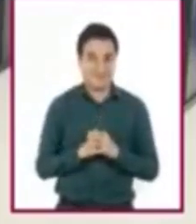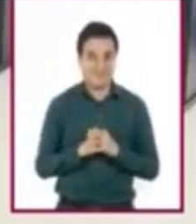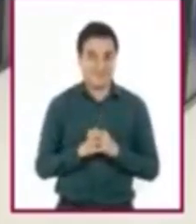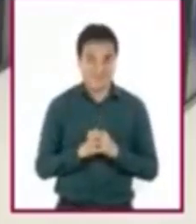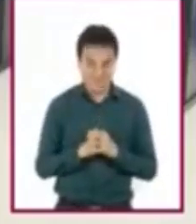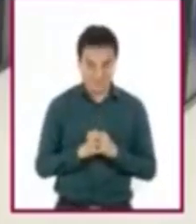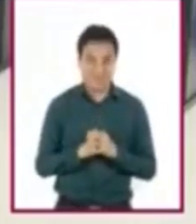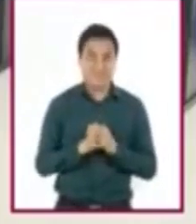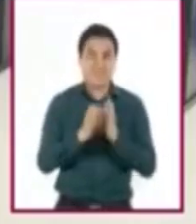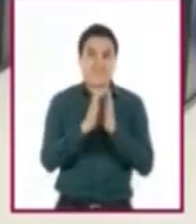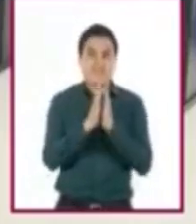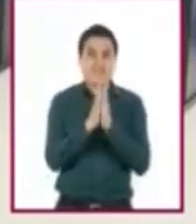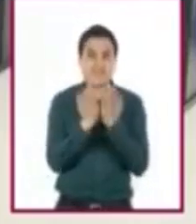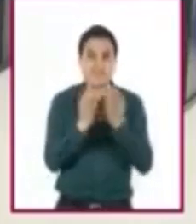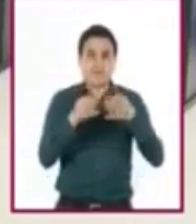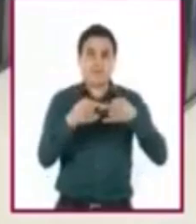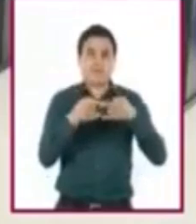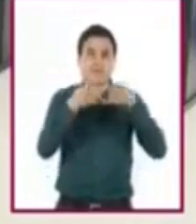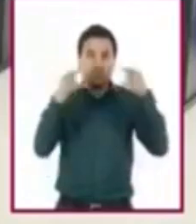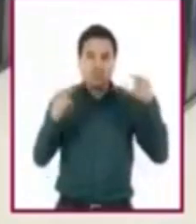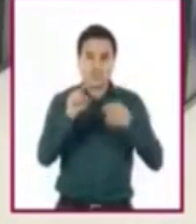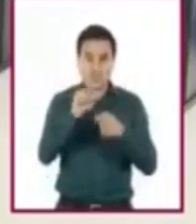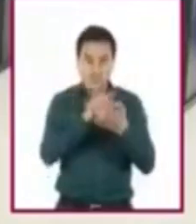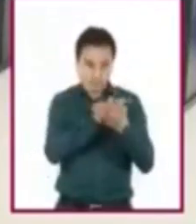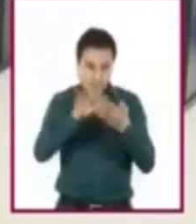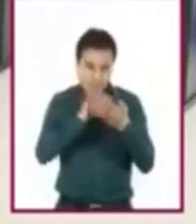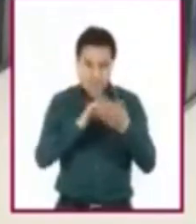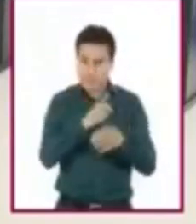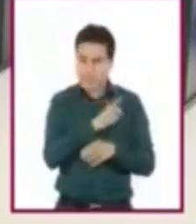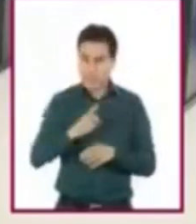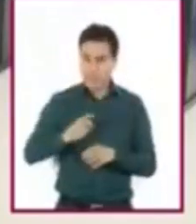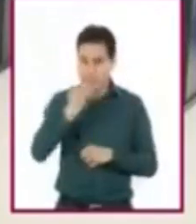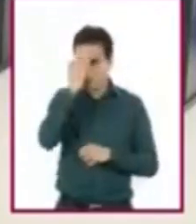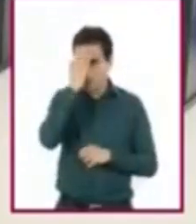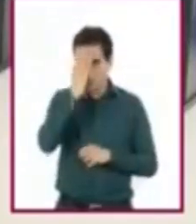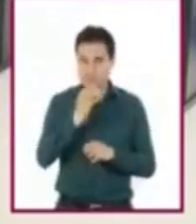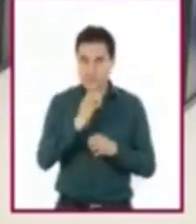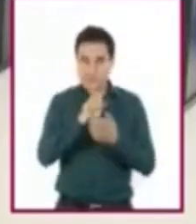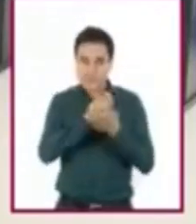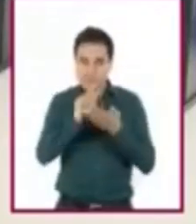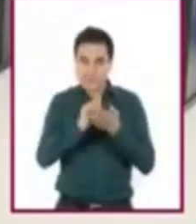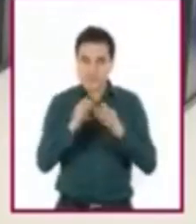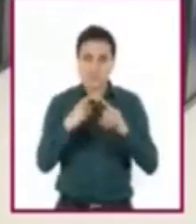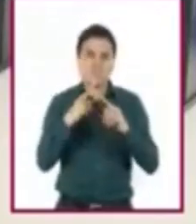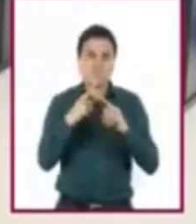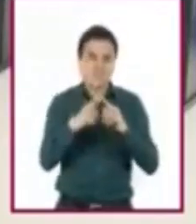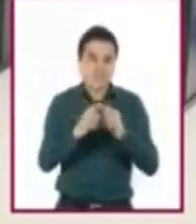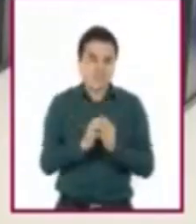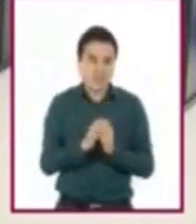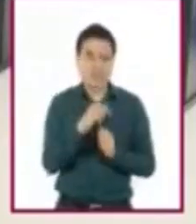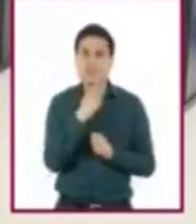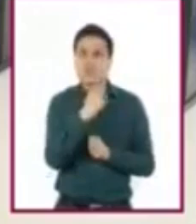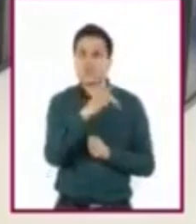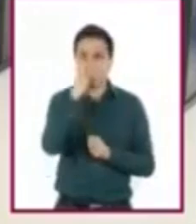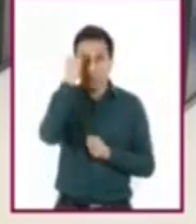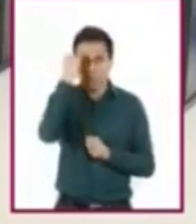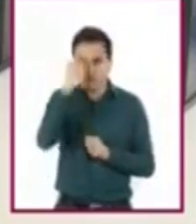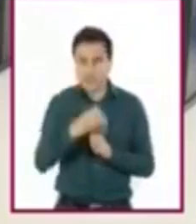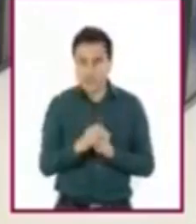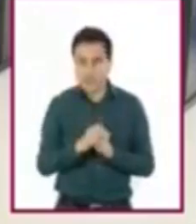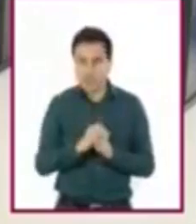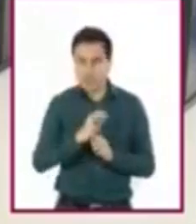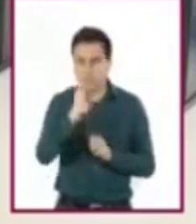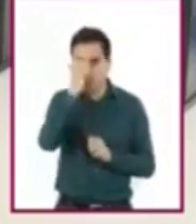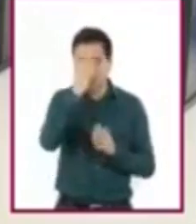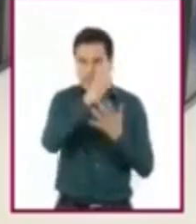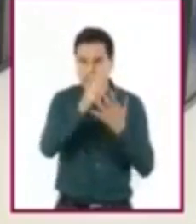fuentes históricas, es necesario saber quién las escribió, cuáles eran sus ideas, creencias y conocimientos, así como su